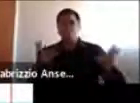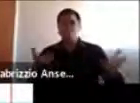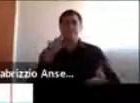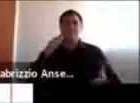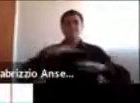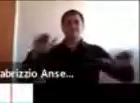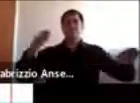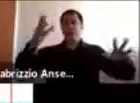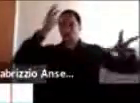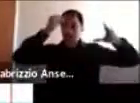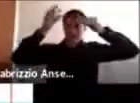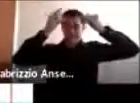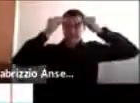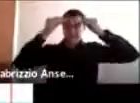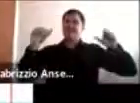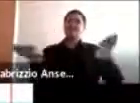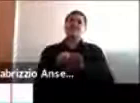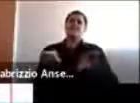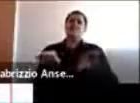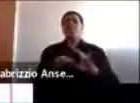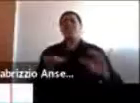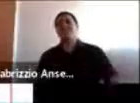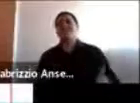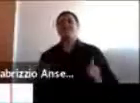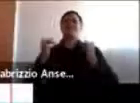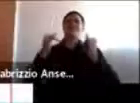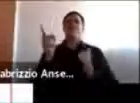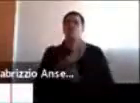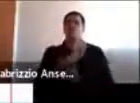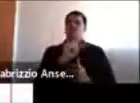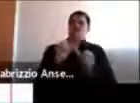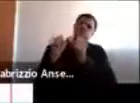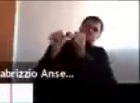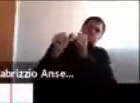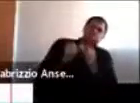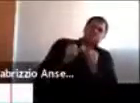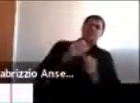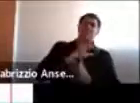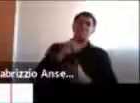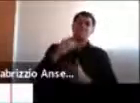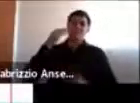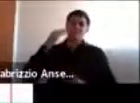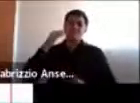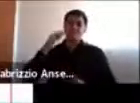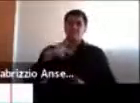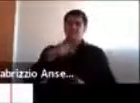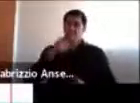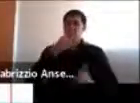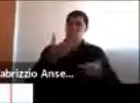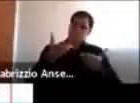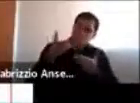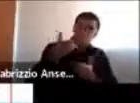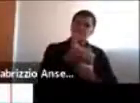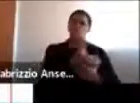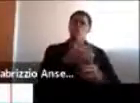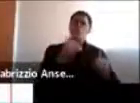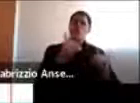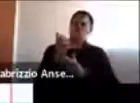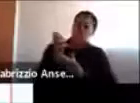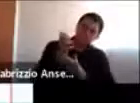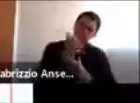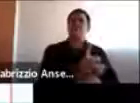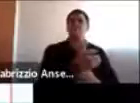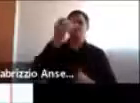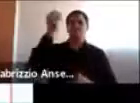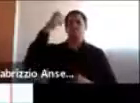y no un espacio de presión porque si no lo que vamos a lograr es que los niños finalmente vean este juego u otras opciones de aprendizaje como algo